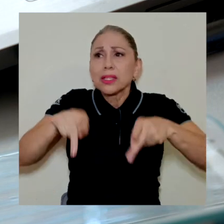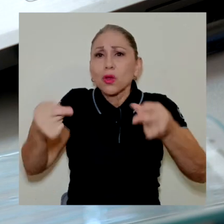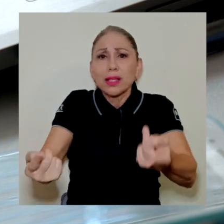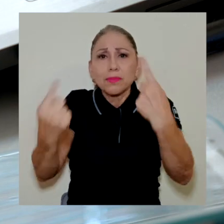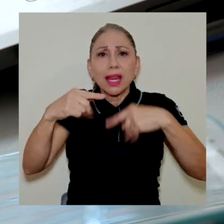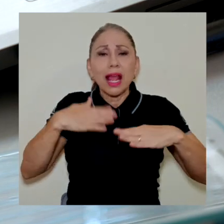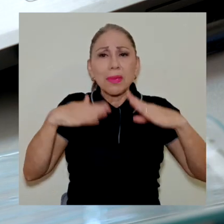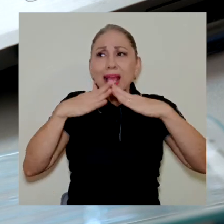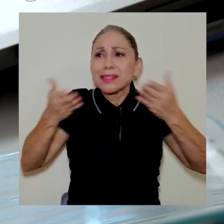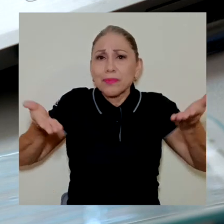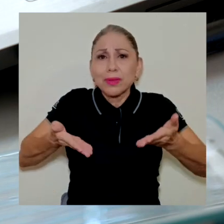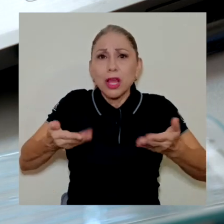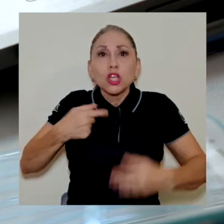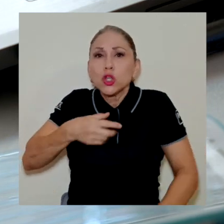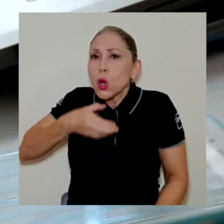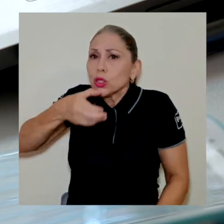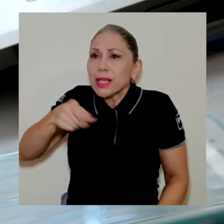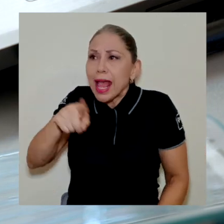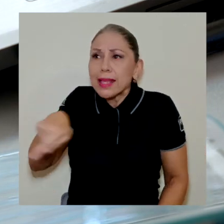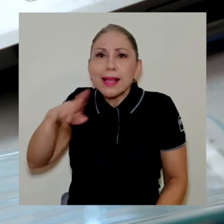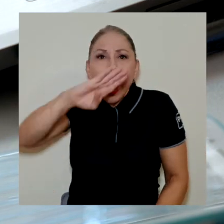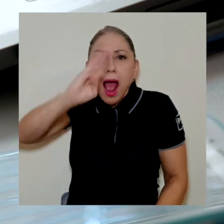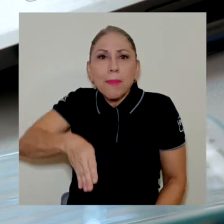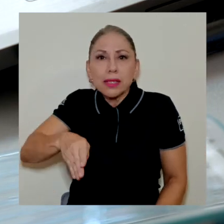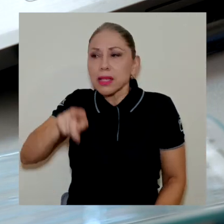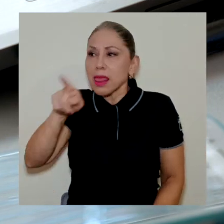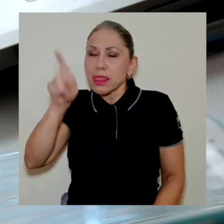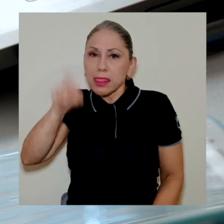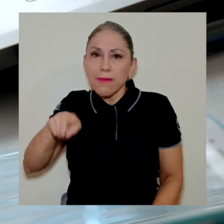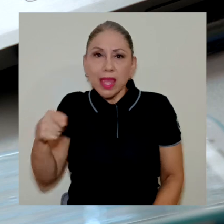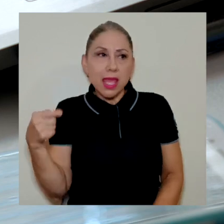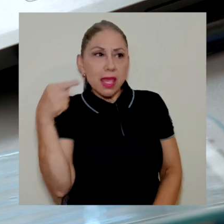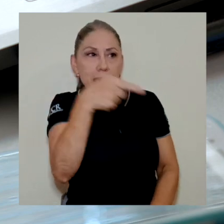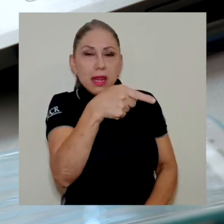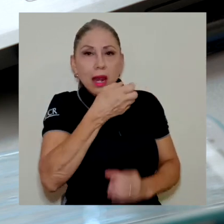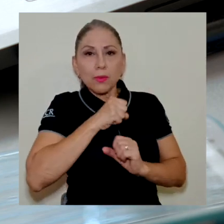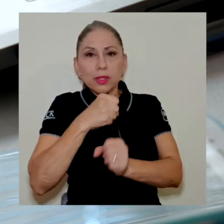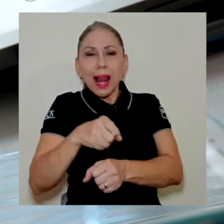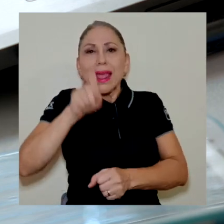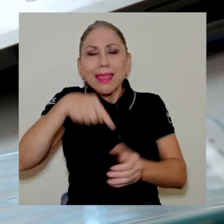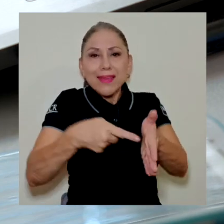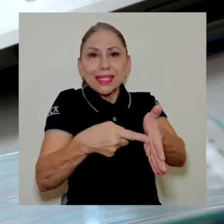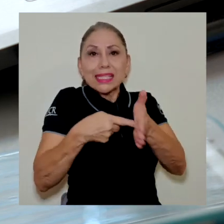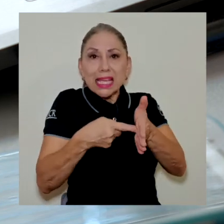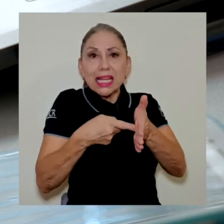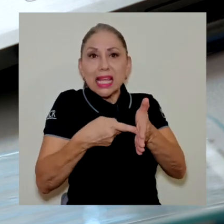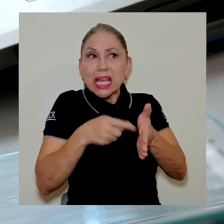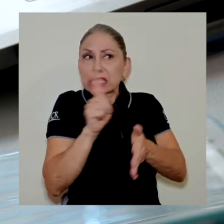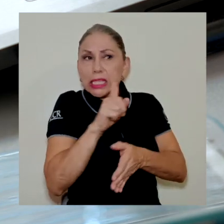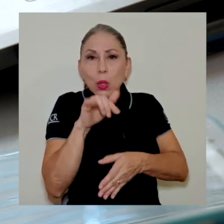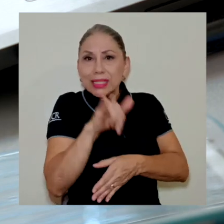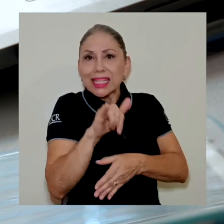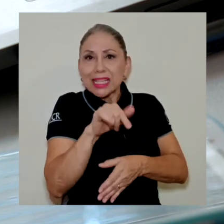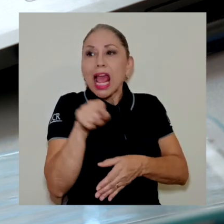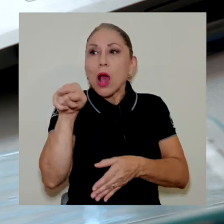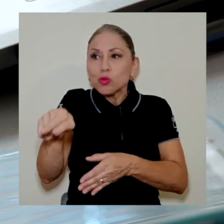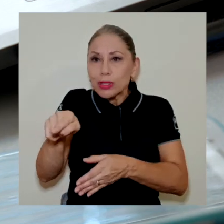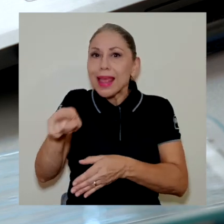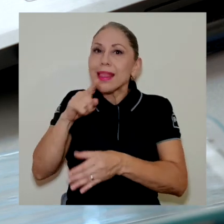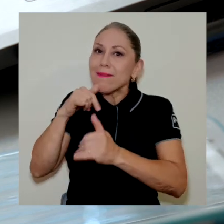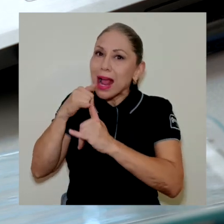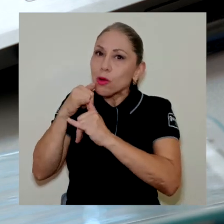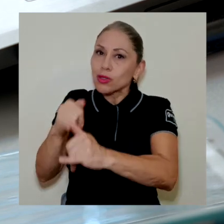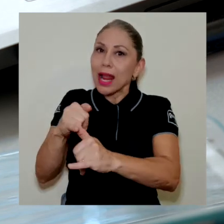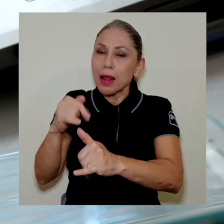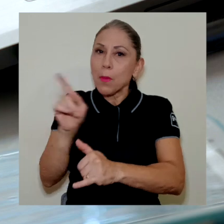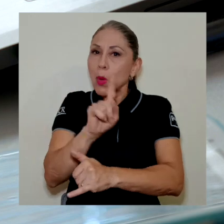casa, ¿verdad? Y siempre mi consejo fue jamás. Tiene que ir a la municipalidad, tiene que exigir, porque si no es a usted a la que van a acusar de incumplimiento